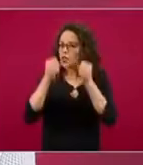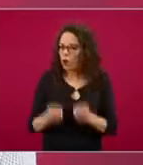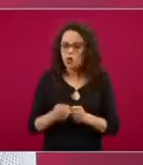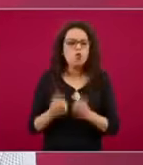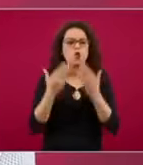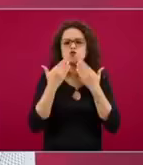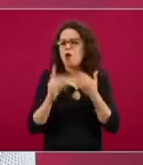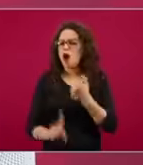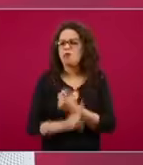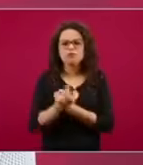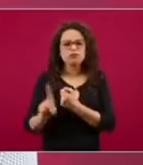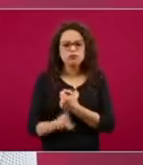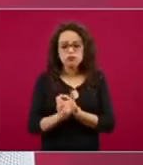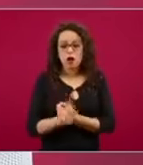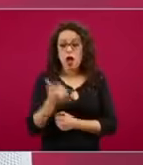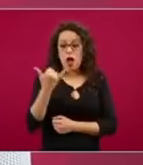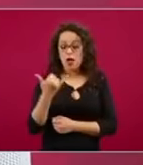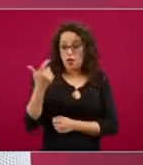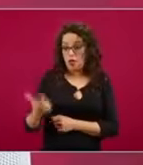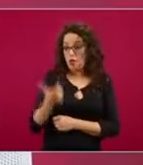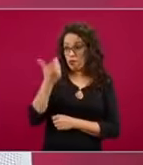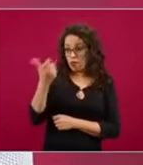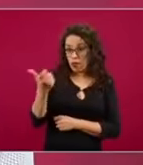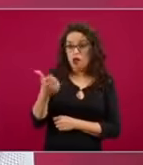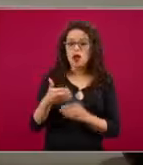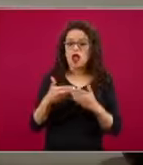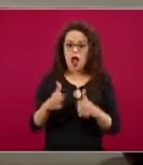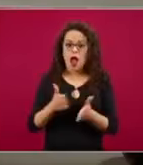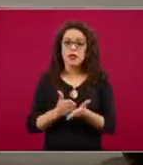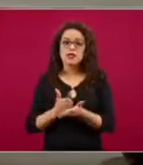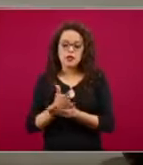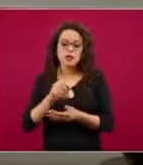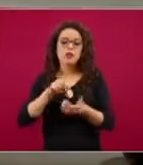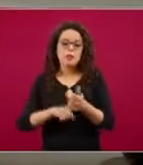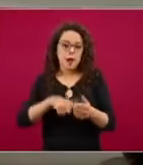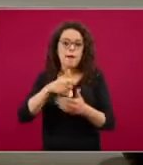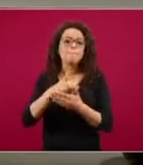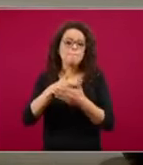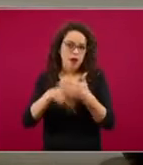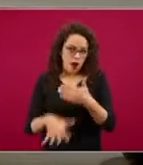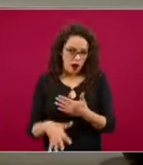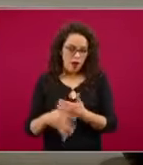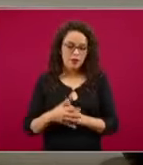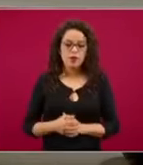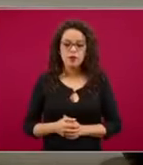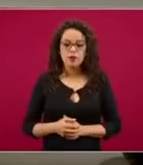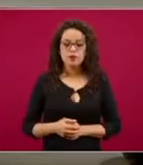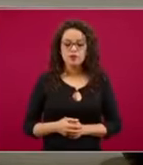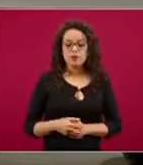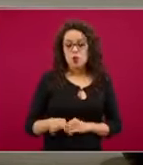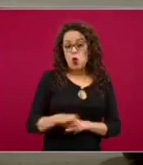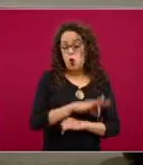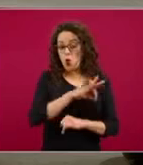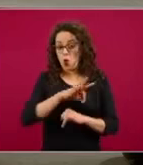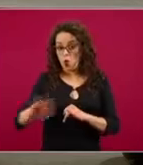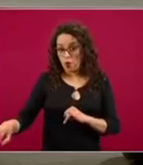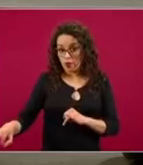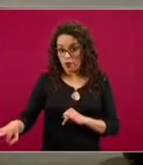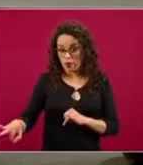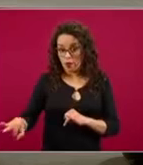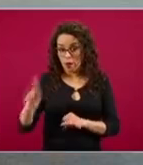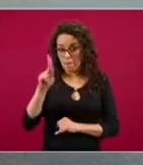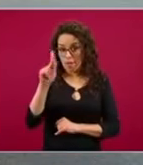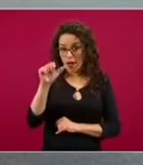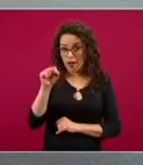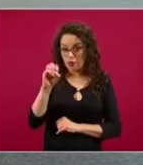sus costos lógicamente permiten acceder a ella, uno de los últimos pasos, pero previos a iniciar